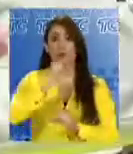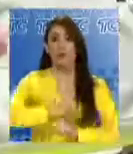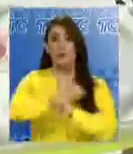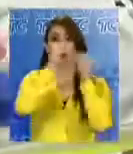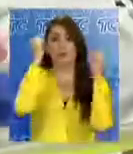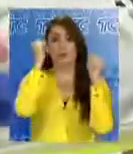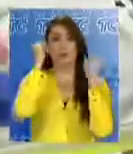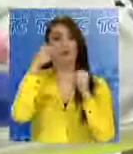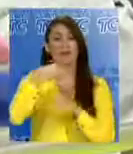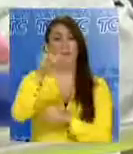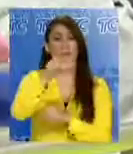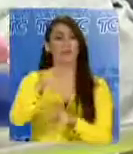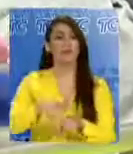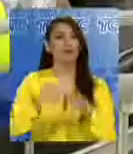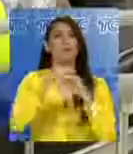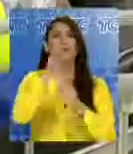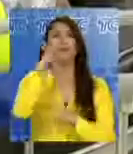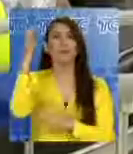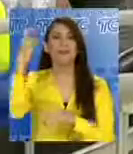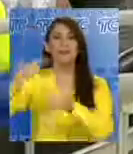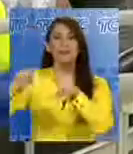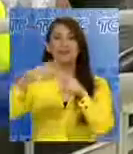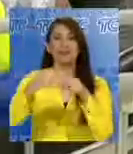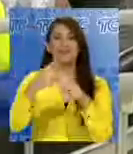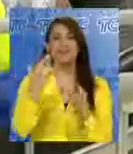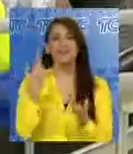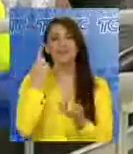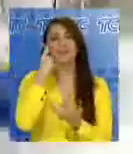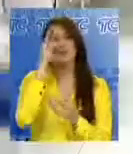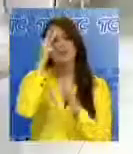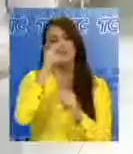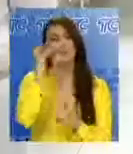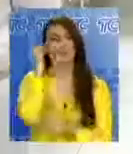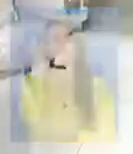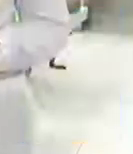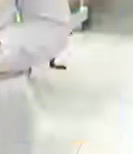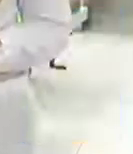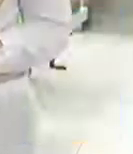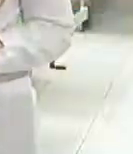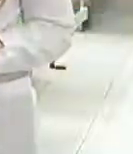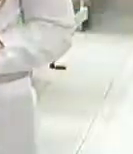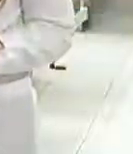contará con la presencia de artistas nacionales. Nicole Khalil, TC Televisión.